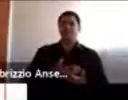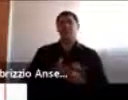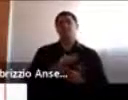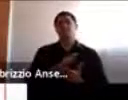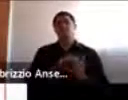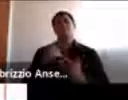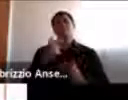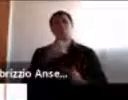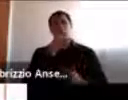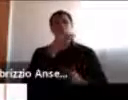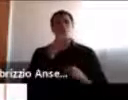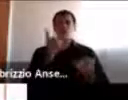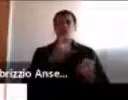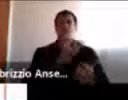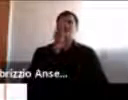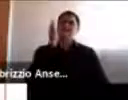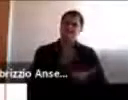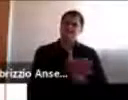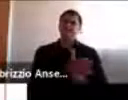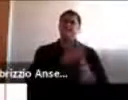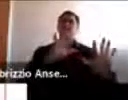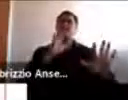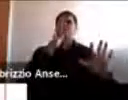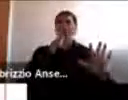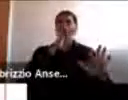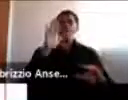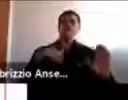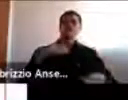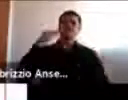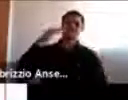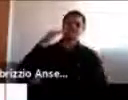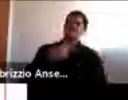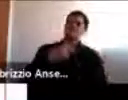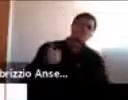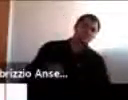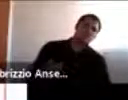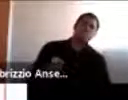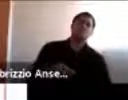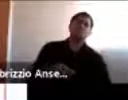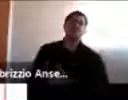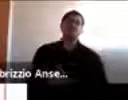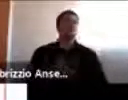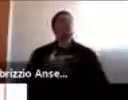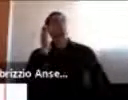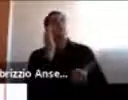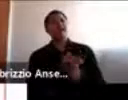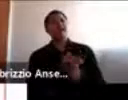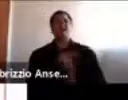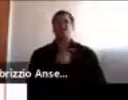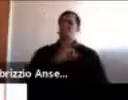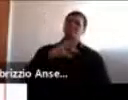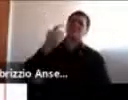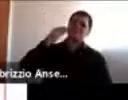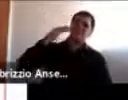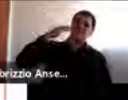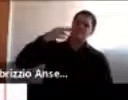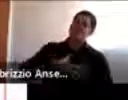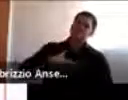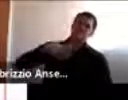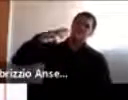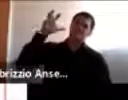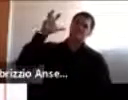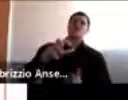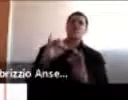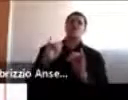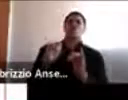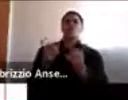lo obligo a jugar los diez minutos y ponte que no le gusta el juego va a odiar el juego y va a odiar la lectura en cambio si nosotros pasamos tiempo juntos que es algo que